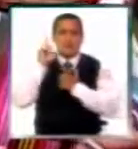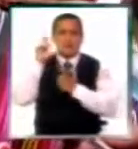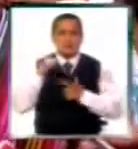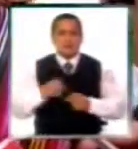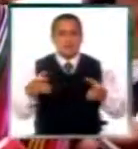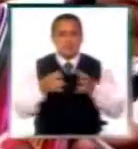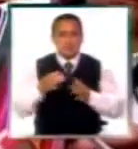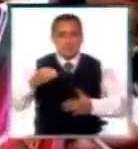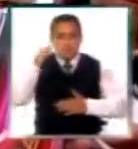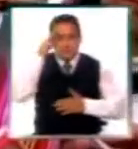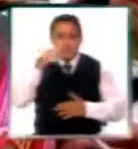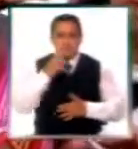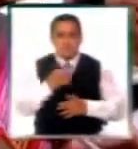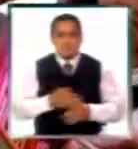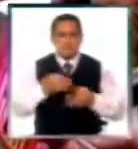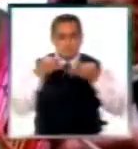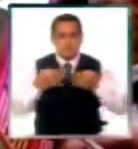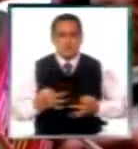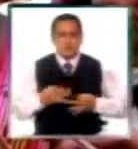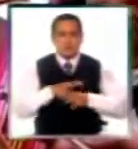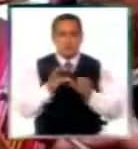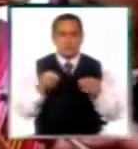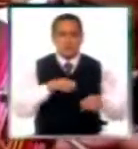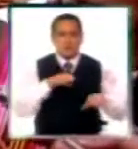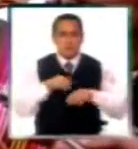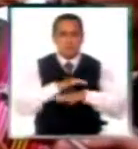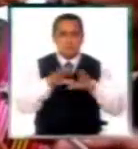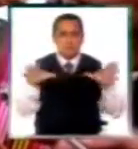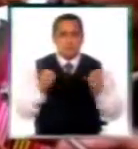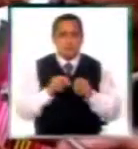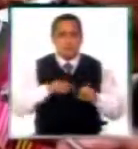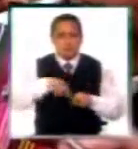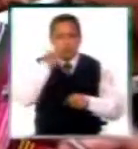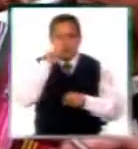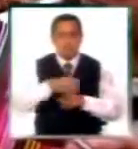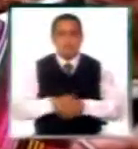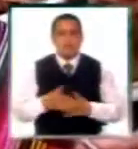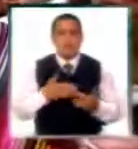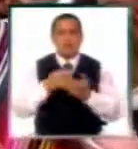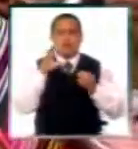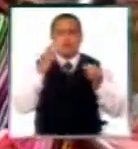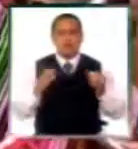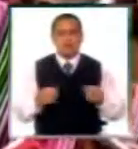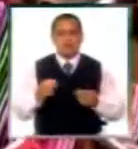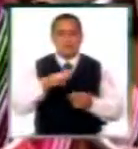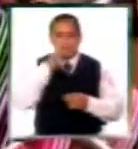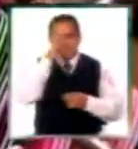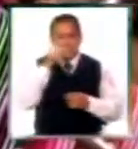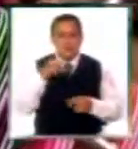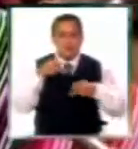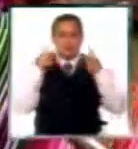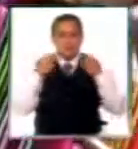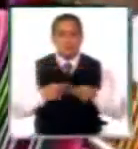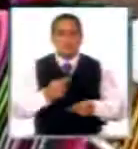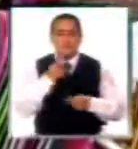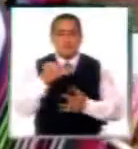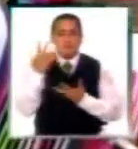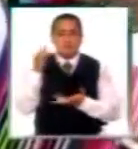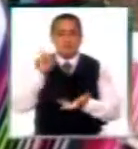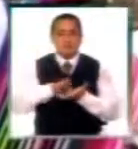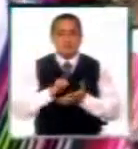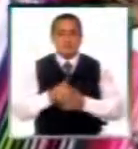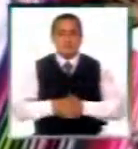y las Fuerzas Policiales están preparadas para actuar en todo el territorio de la República, sea en la costa, en la sierra y en la selva, y esperamos